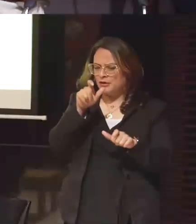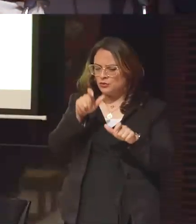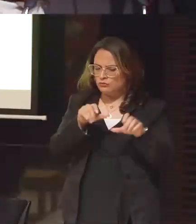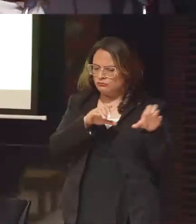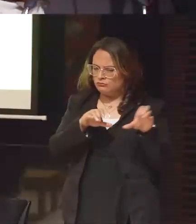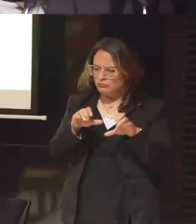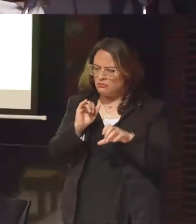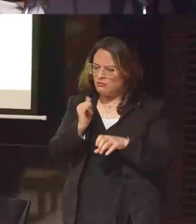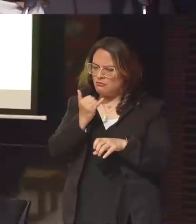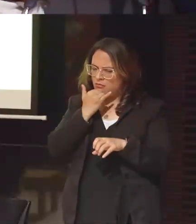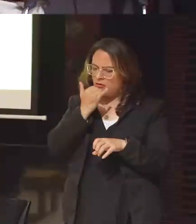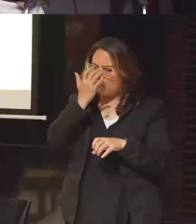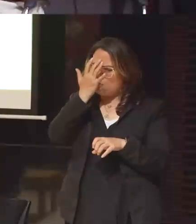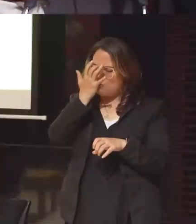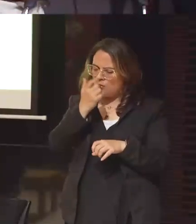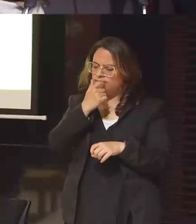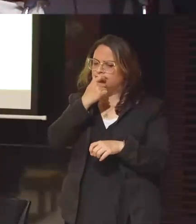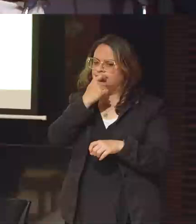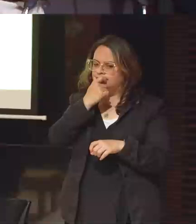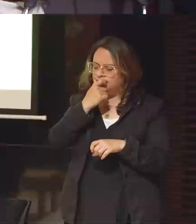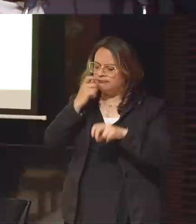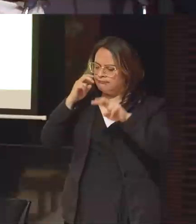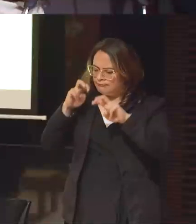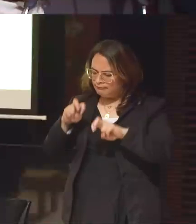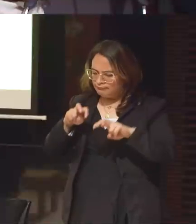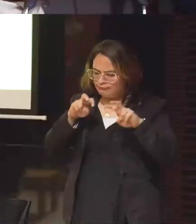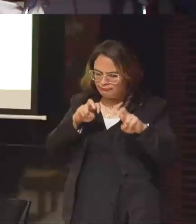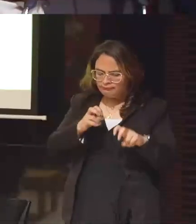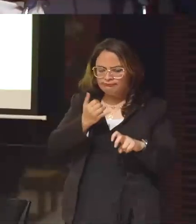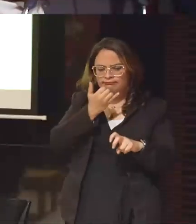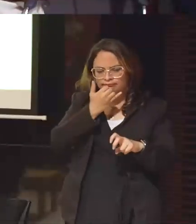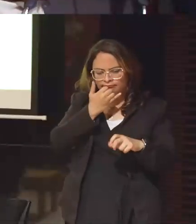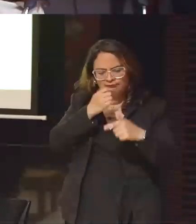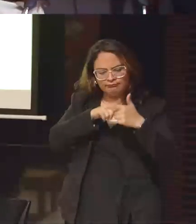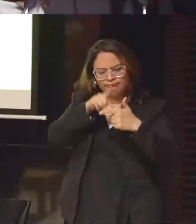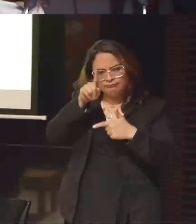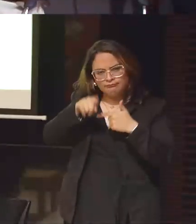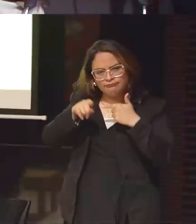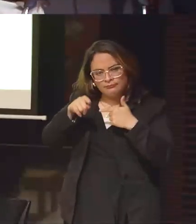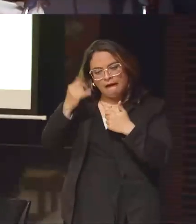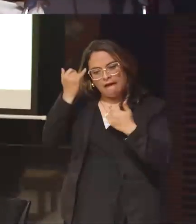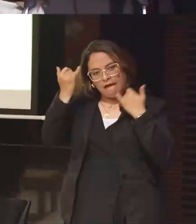nos comportamos para poder aplicar con medidas prácticas y sencillas